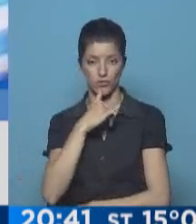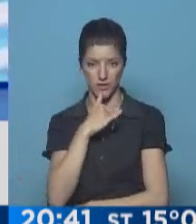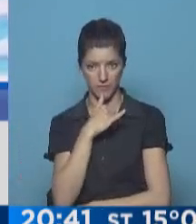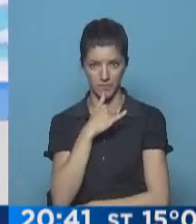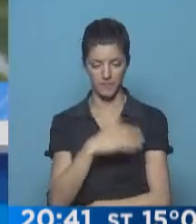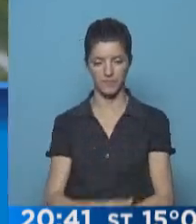Escocia